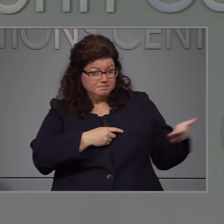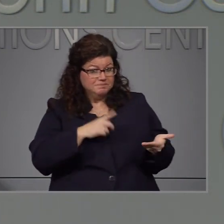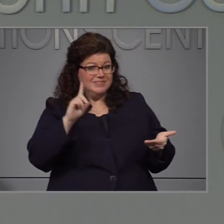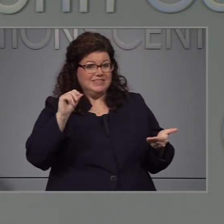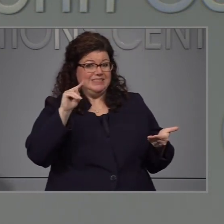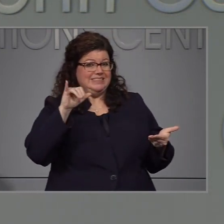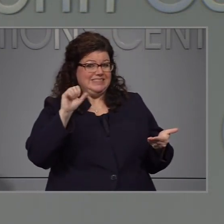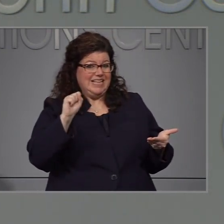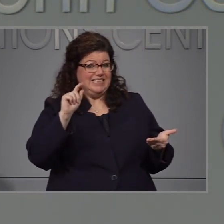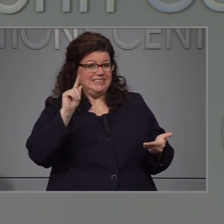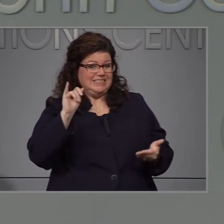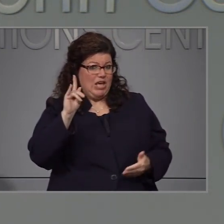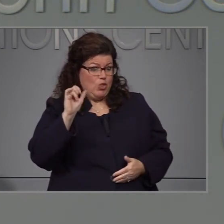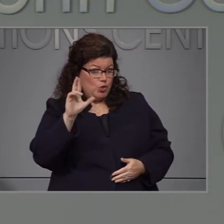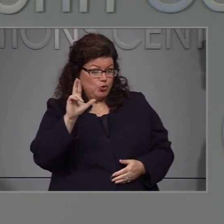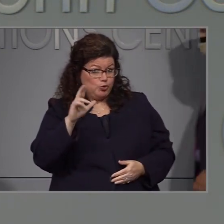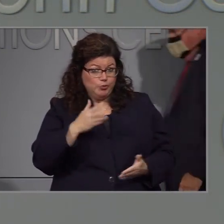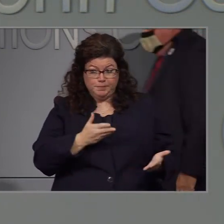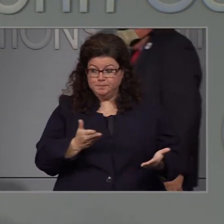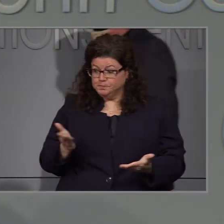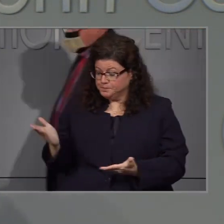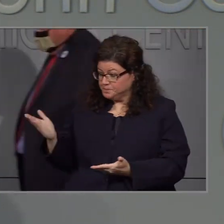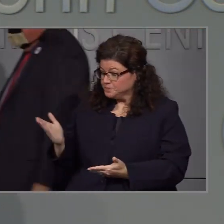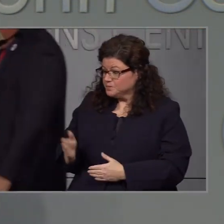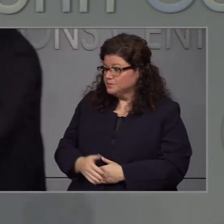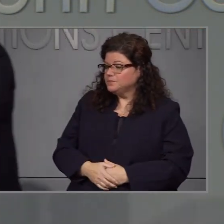voy a ceder la palabra a Dennis Taylor.